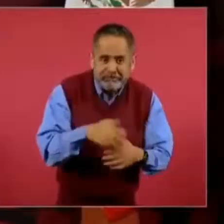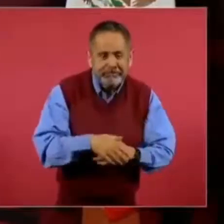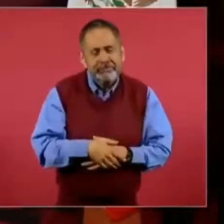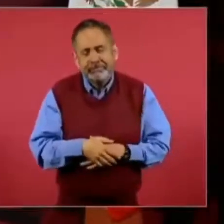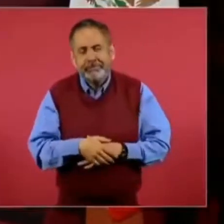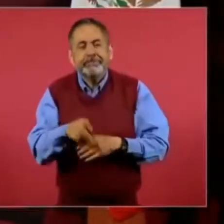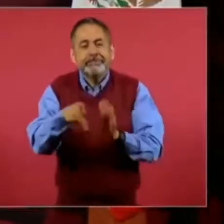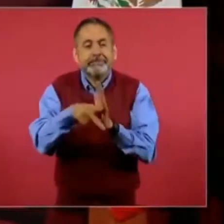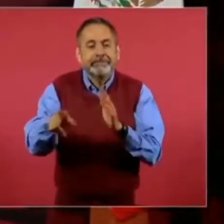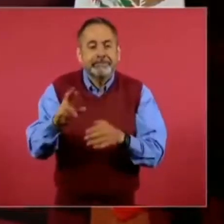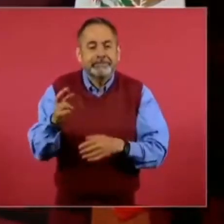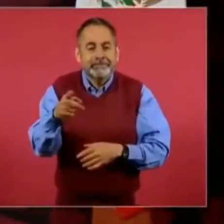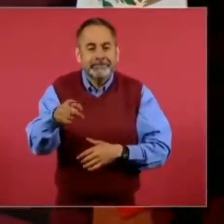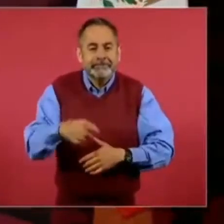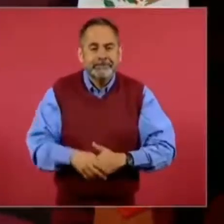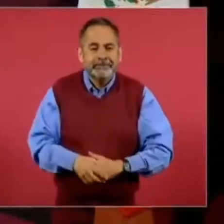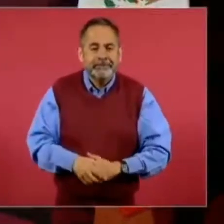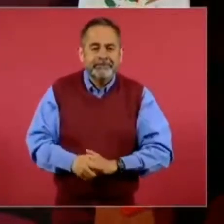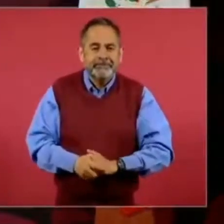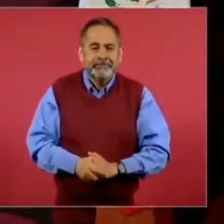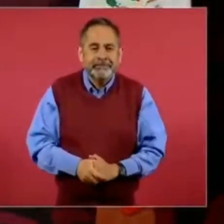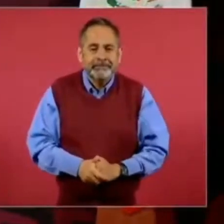Reforma.